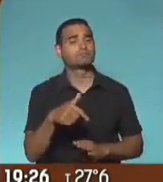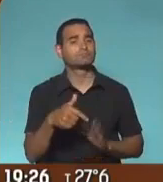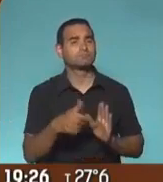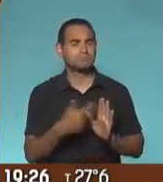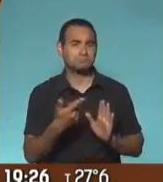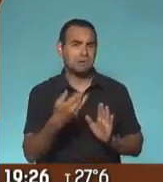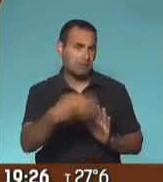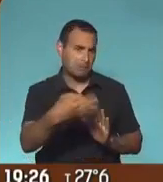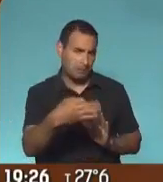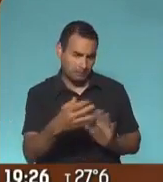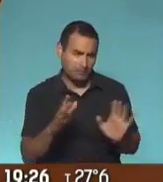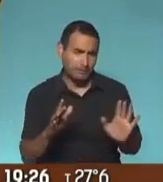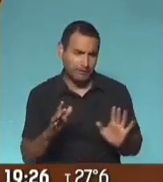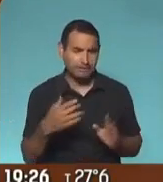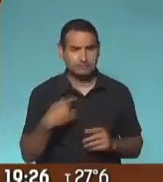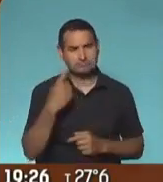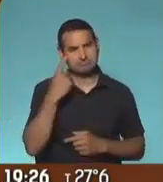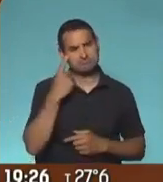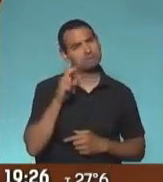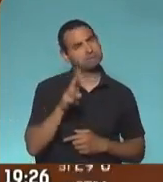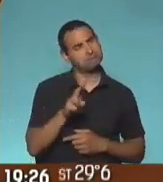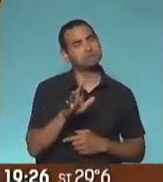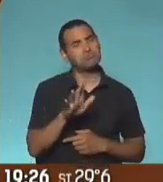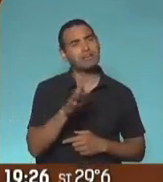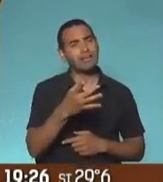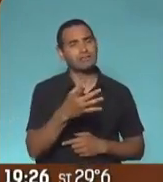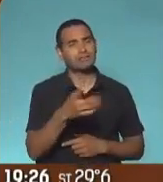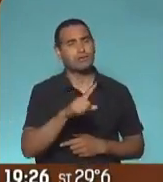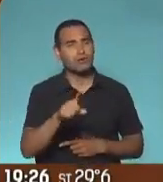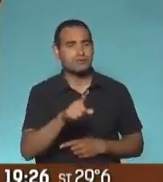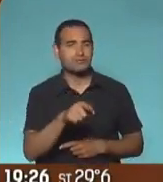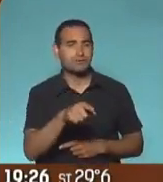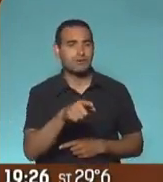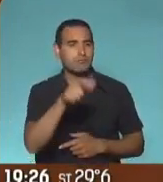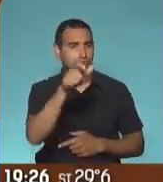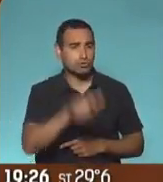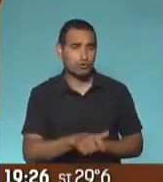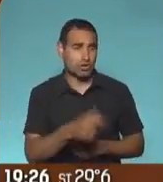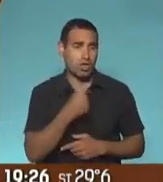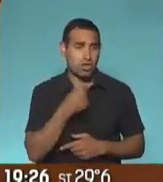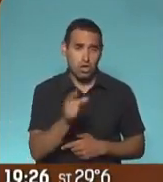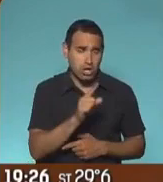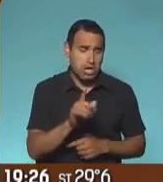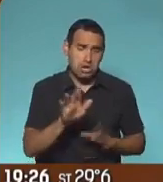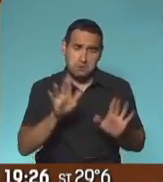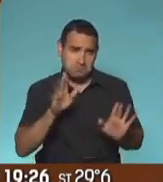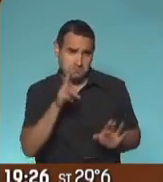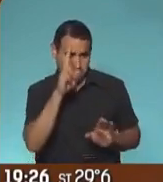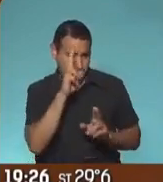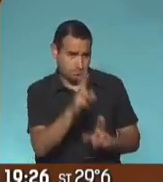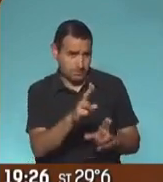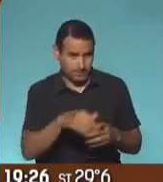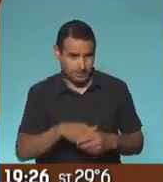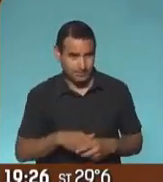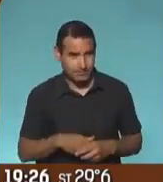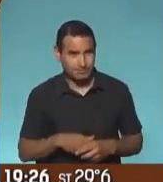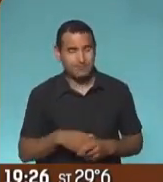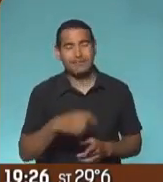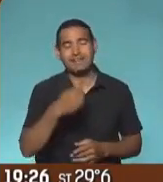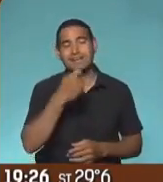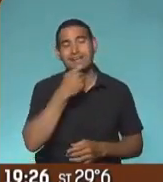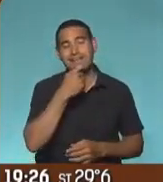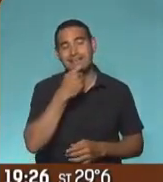bastante razonable si nos ponemos a pensar, es la no sustitución del consentimiento. Usualmente se da el ejemplo